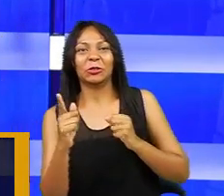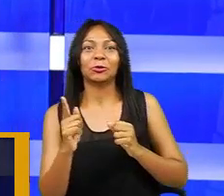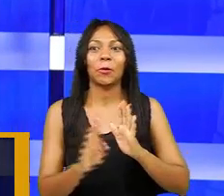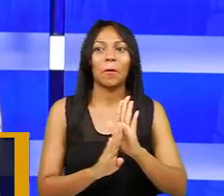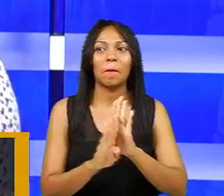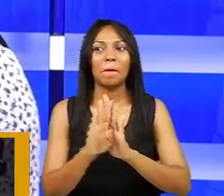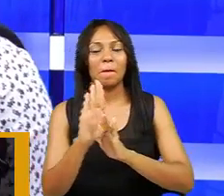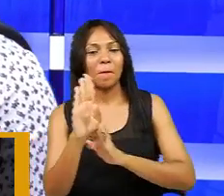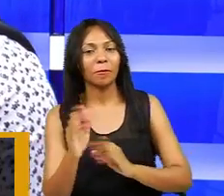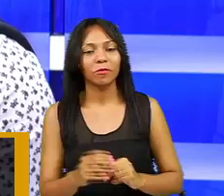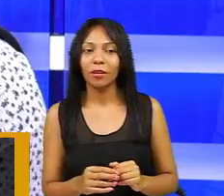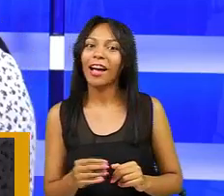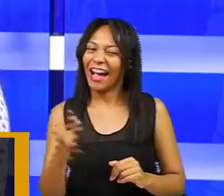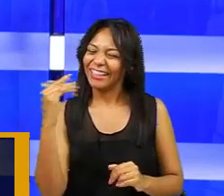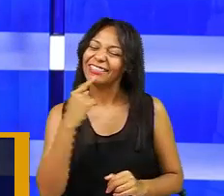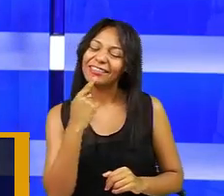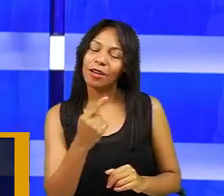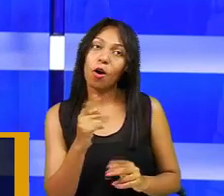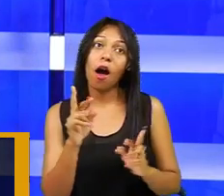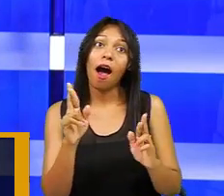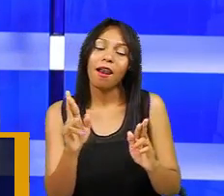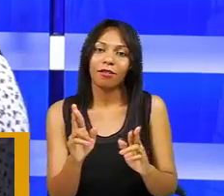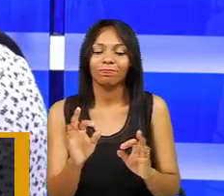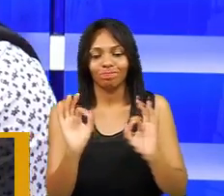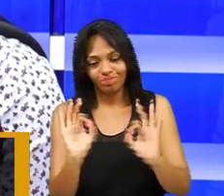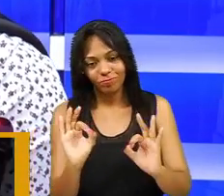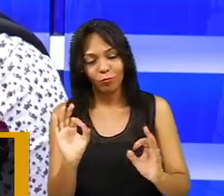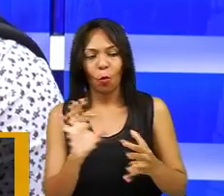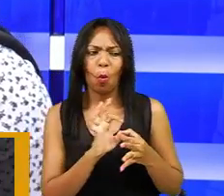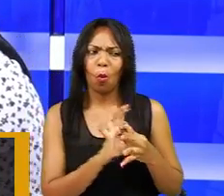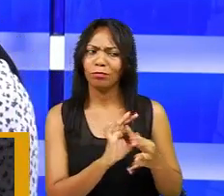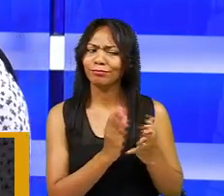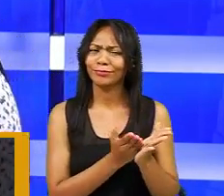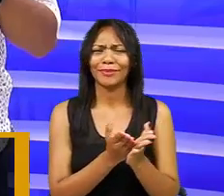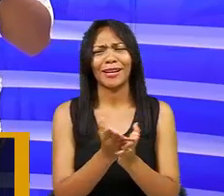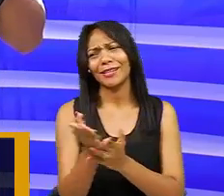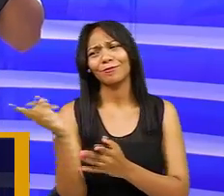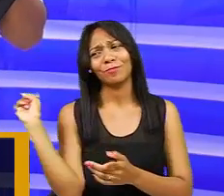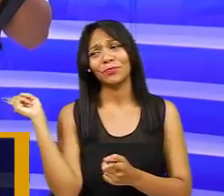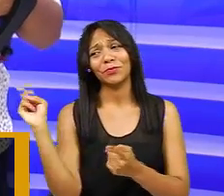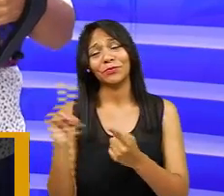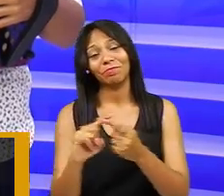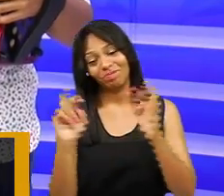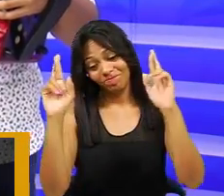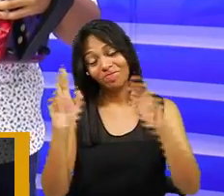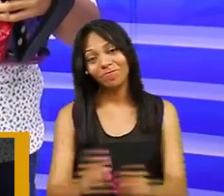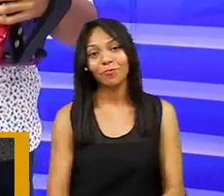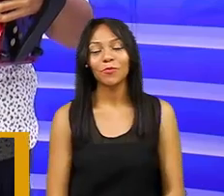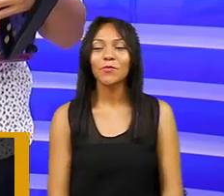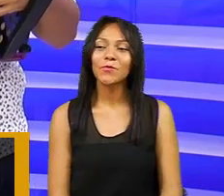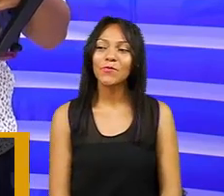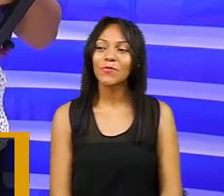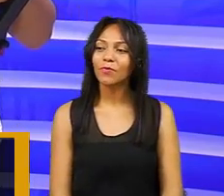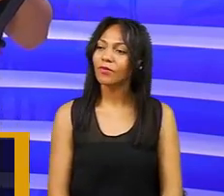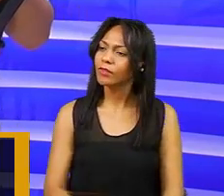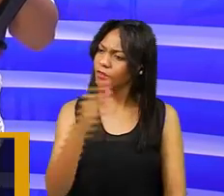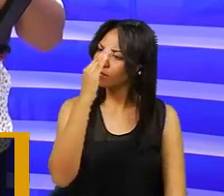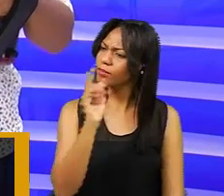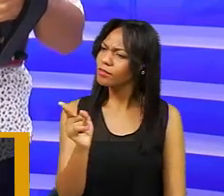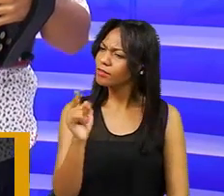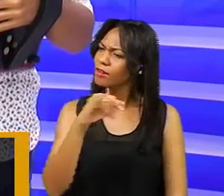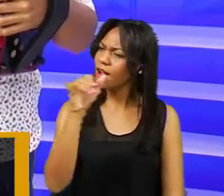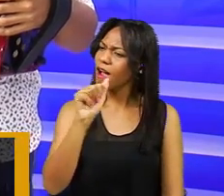te dije anteriormente, esperamos que las cosas sean para bien y que esta unión perdure por muchos años. Bueno, sabemos que Jairo es acordeonero, pero juntémosle un